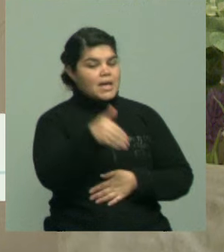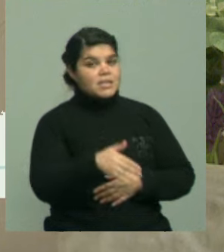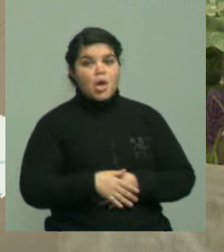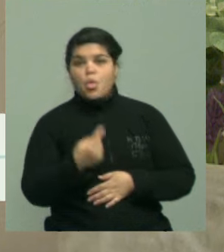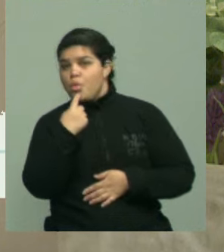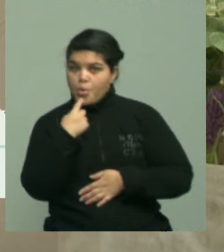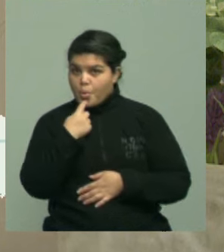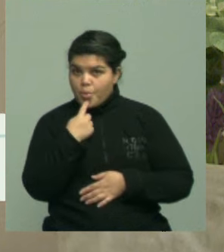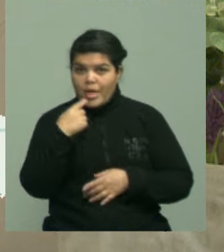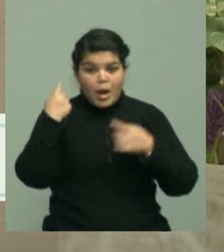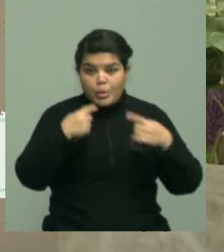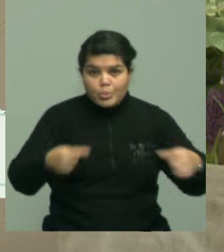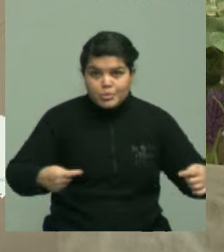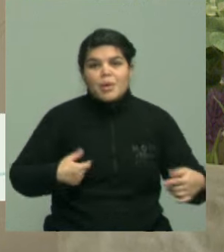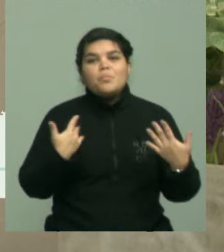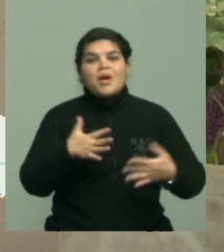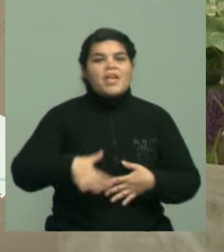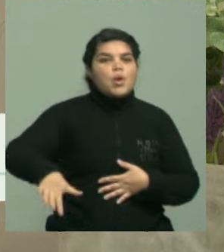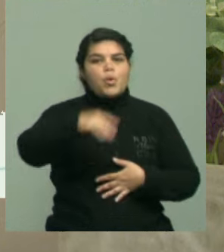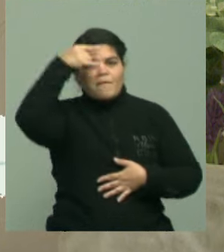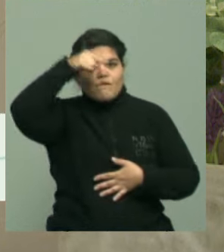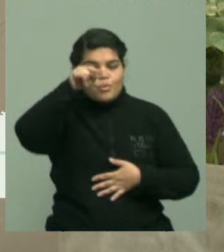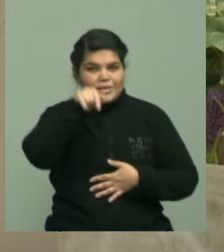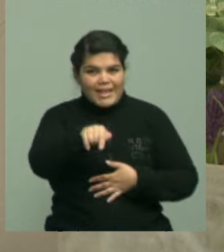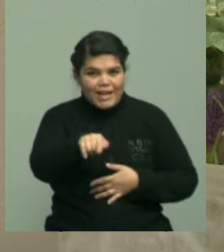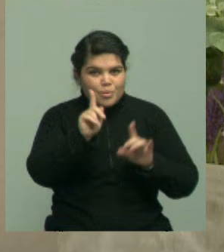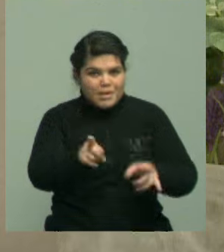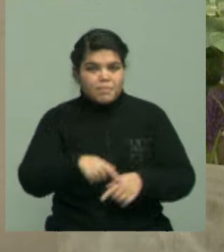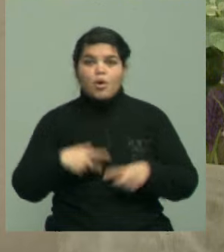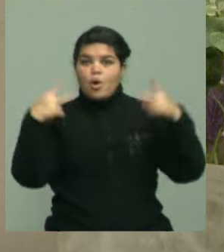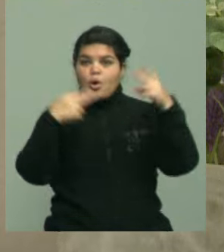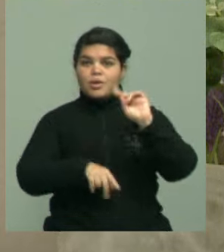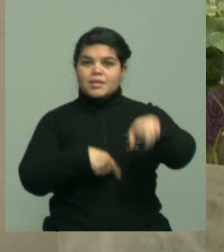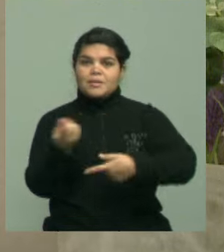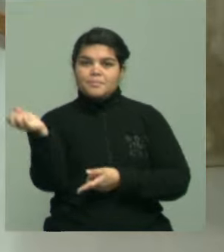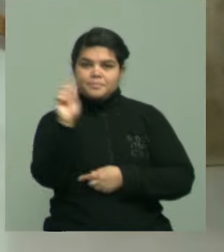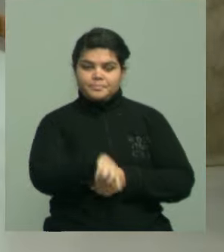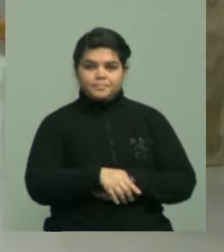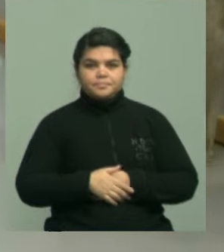ya saben, es el lugar ahí en el Ángel Bustelo. Nos vamos a una pausa. Enseguida volvemos.